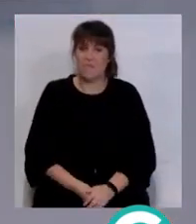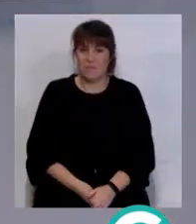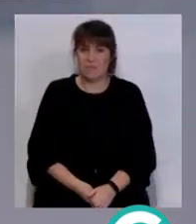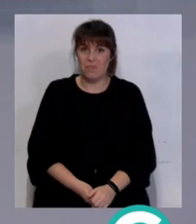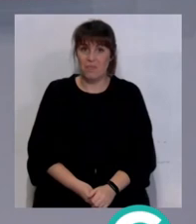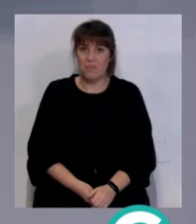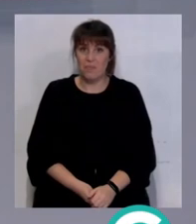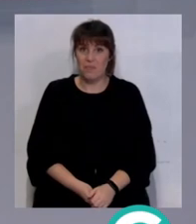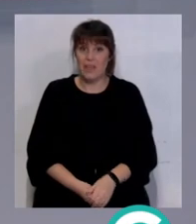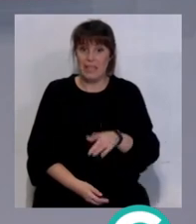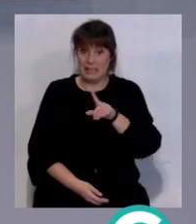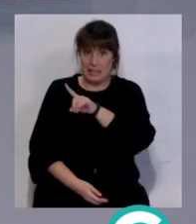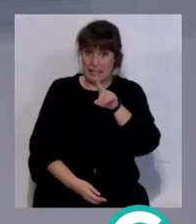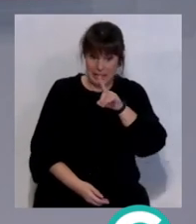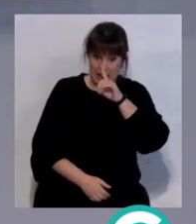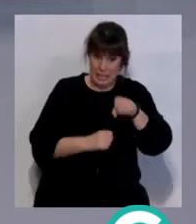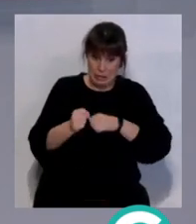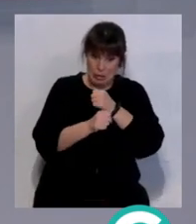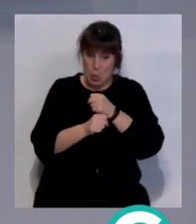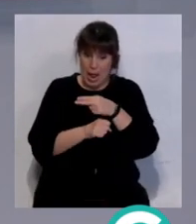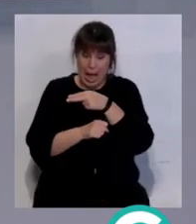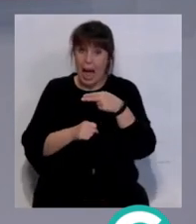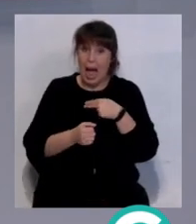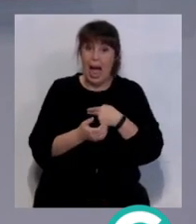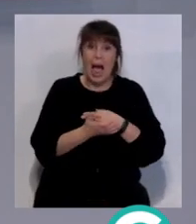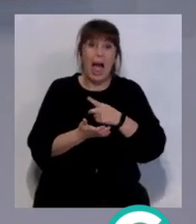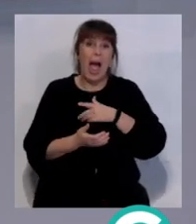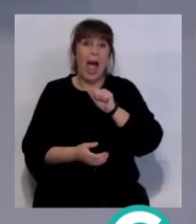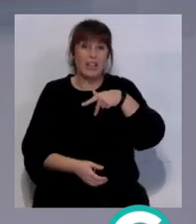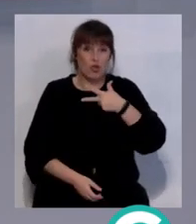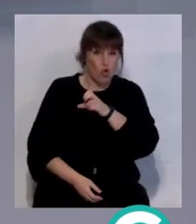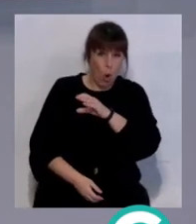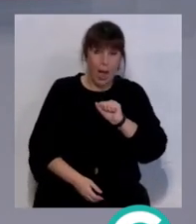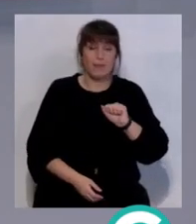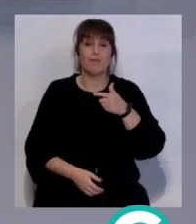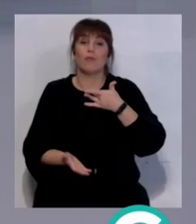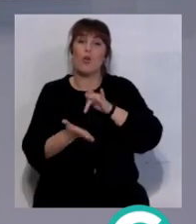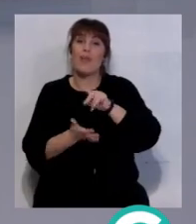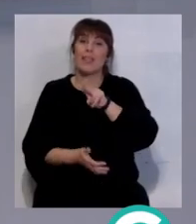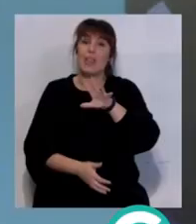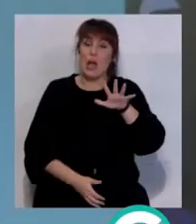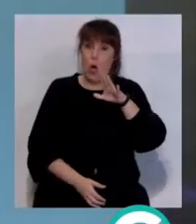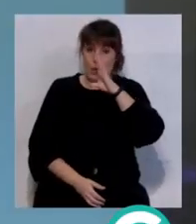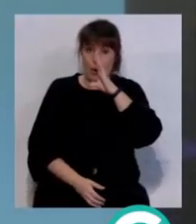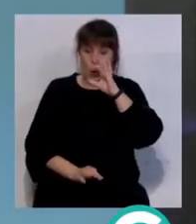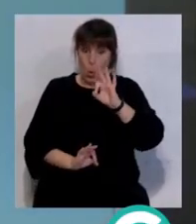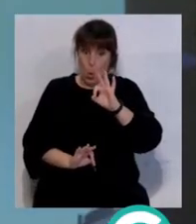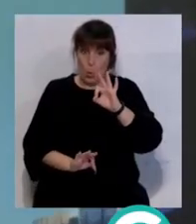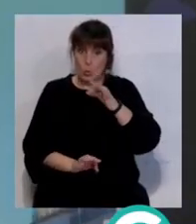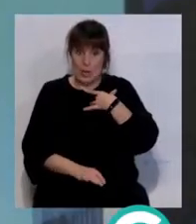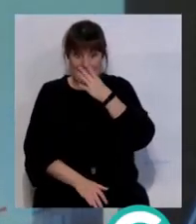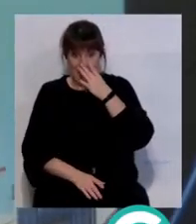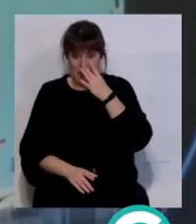Y la 11ª edición de la Anchoada Popular se celebra este próximo 25 de febrero, coincidiendo con la jornada del Carnaval